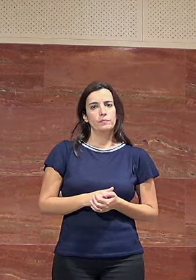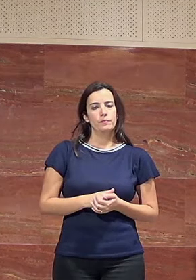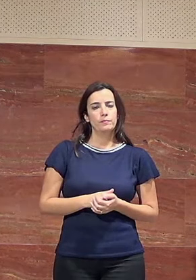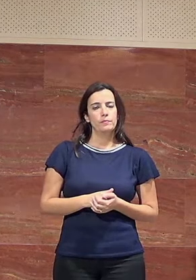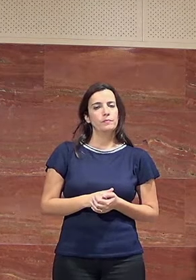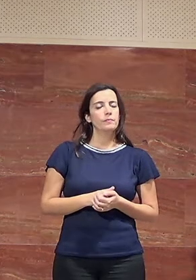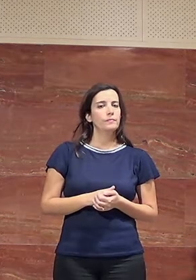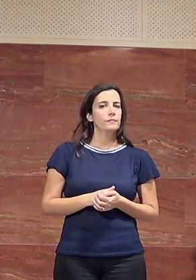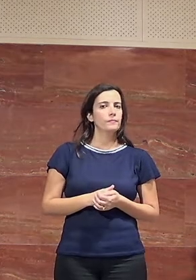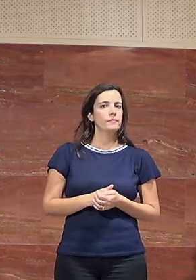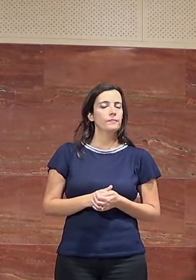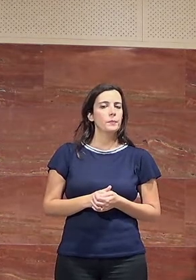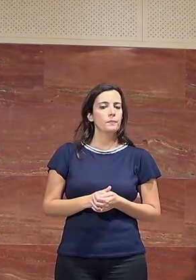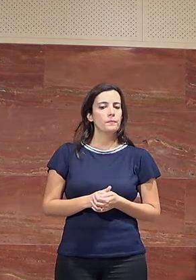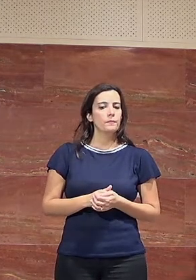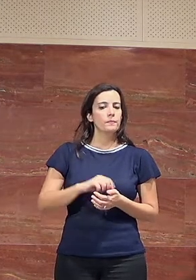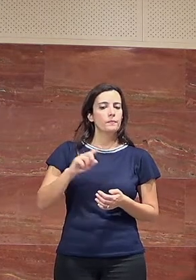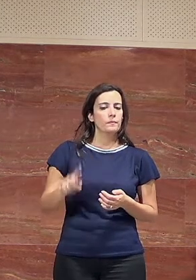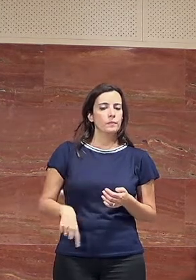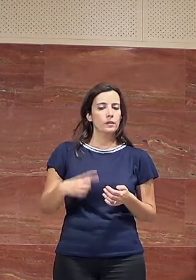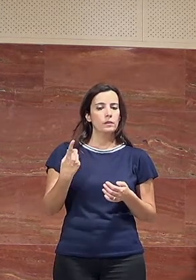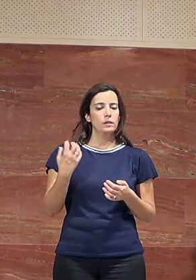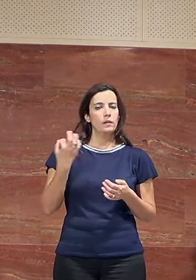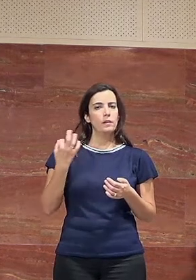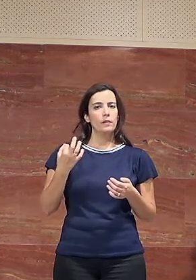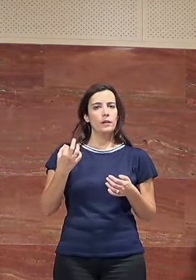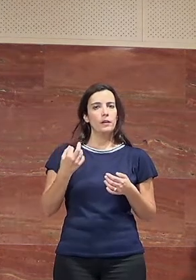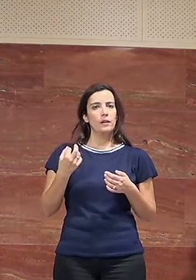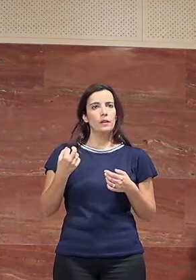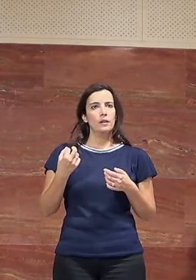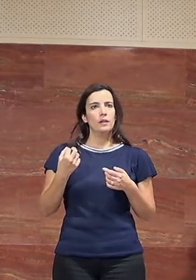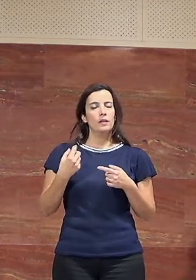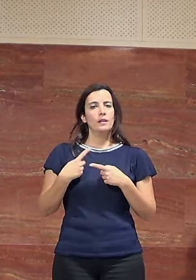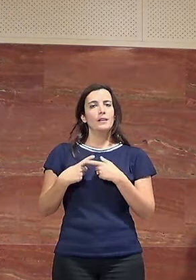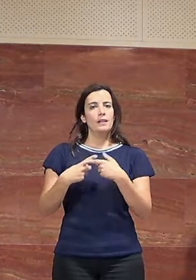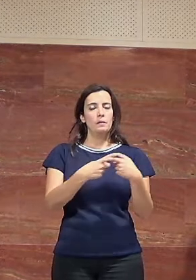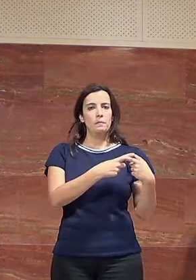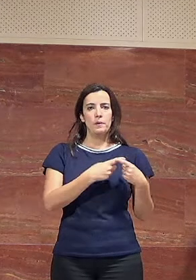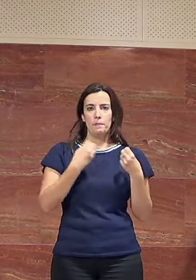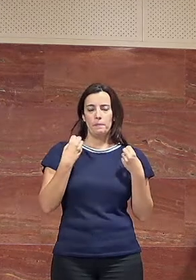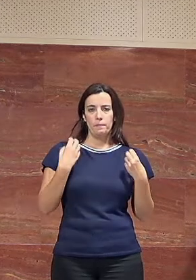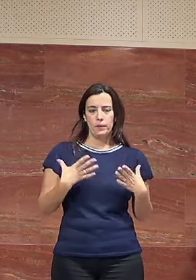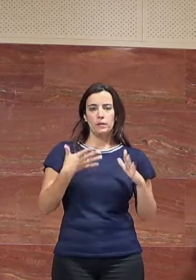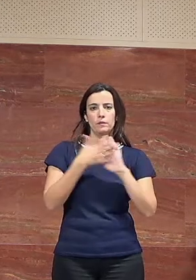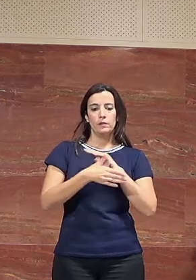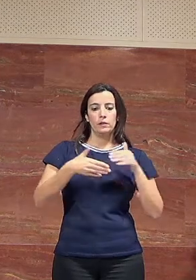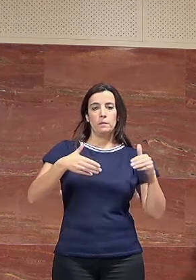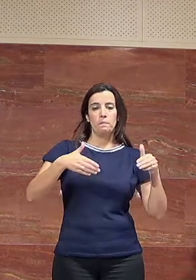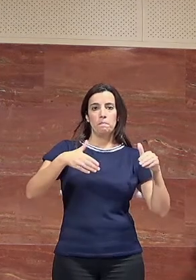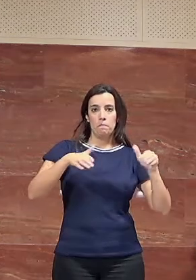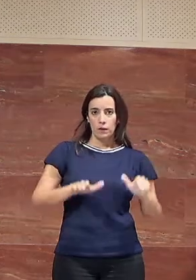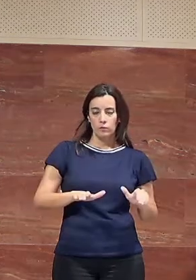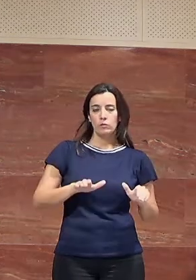estar regularmente repartidos. No vale que haya bancos en plazas, sino que la disposición de bancos debería